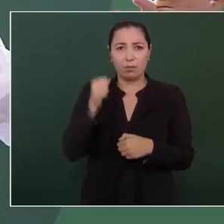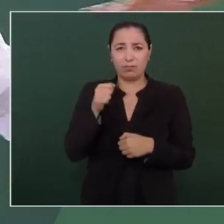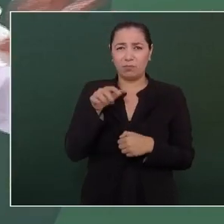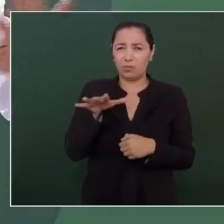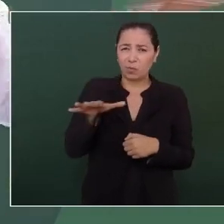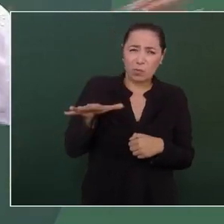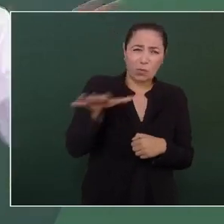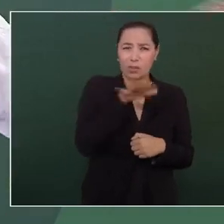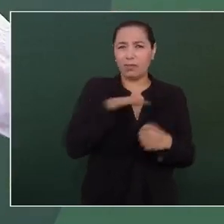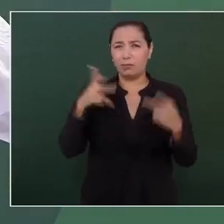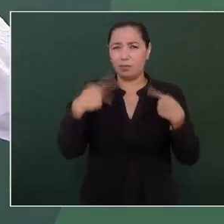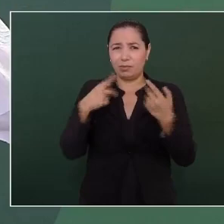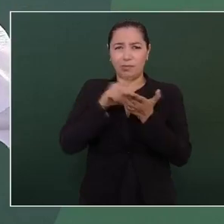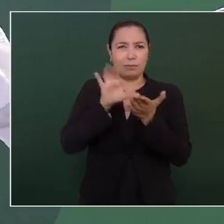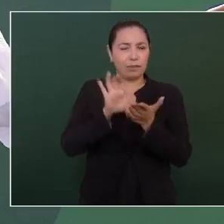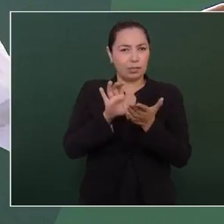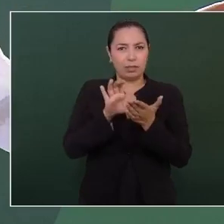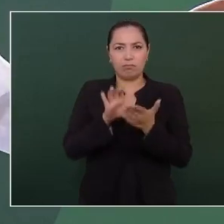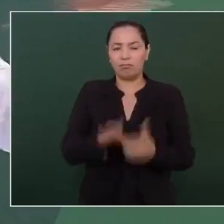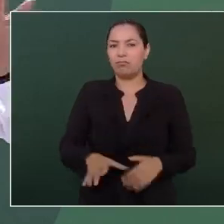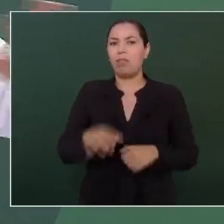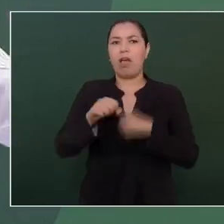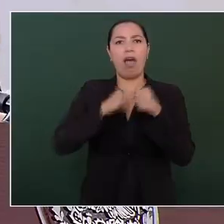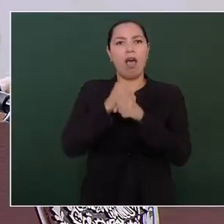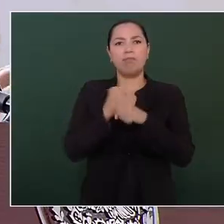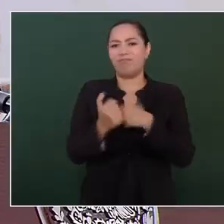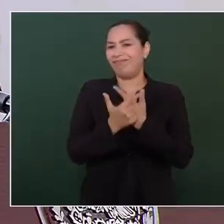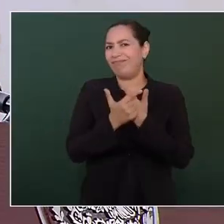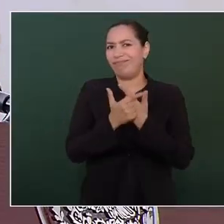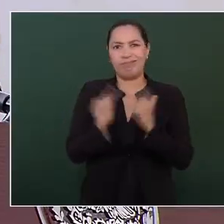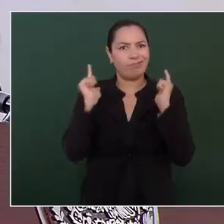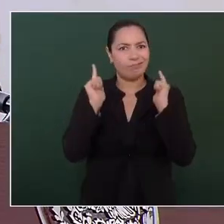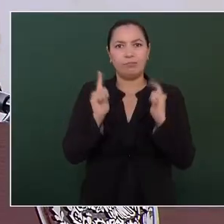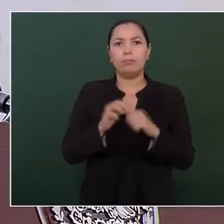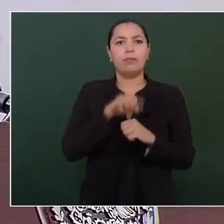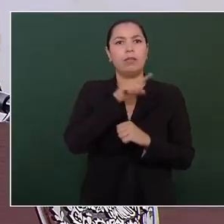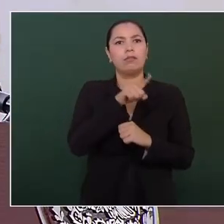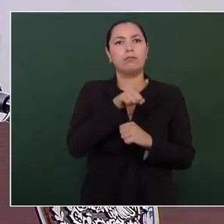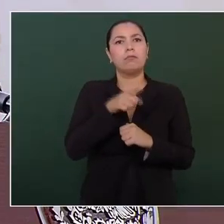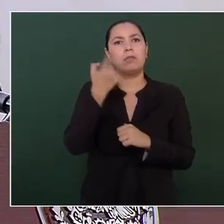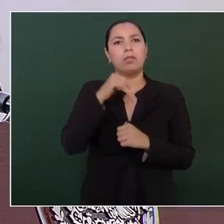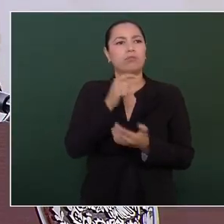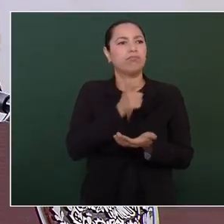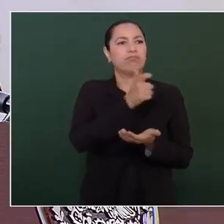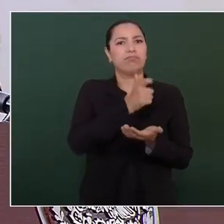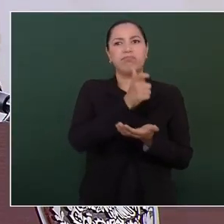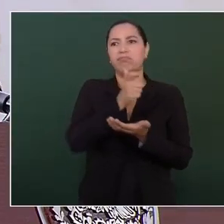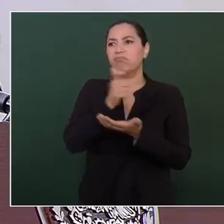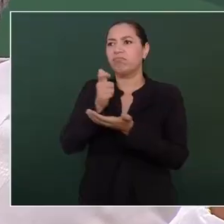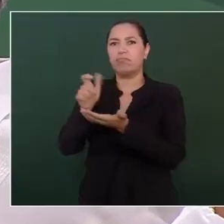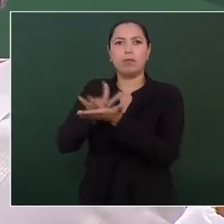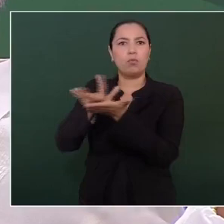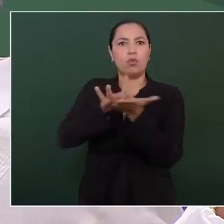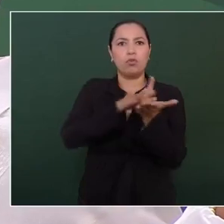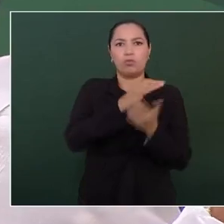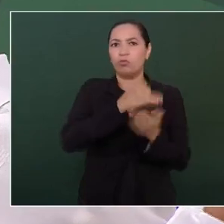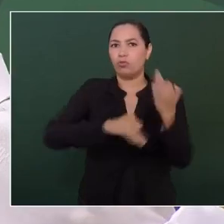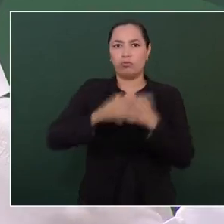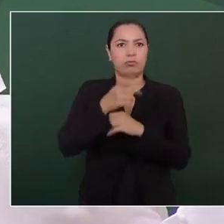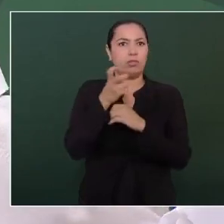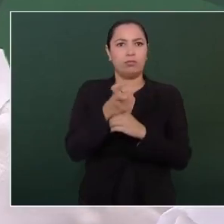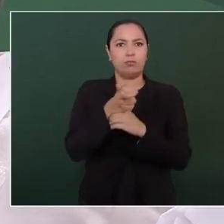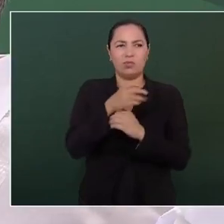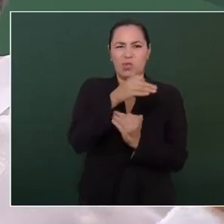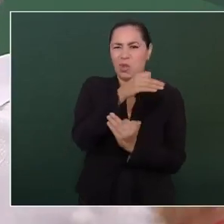discapacitados de todas las edades van a recibir su pensión. Ya la están recibiendo, es